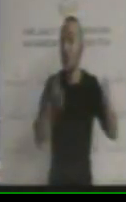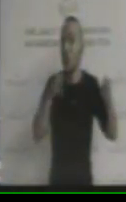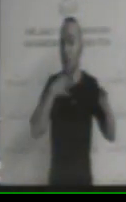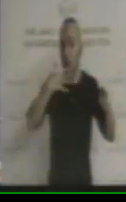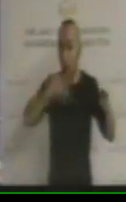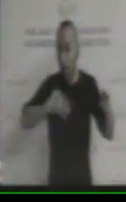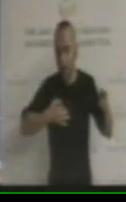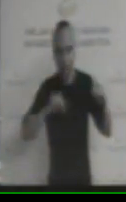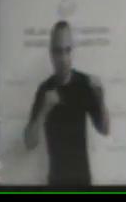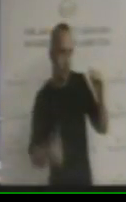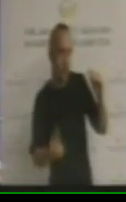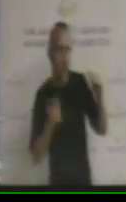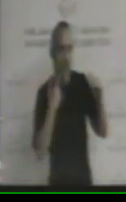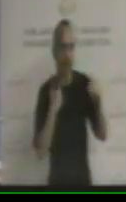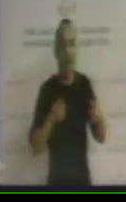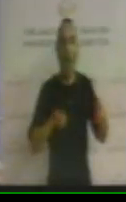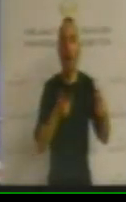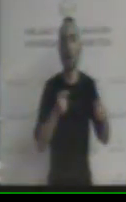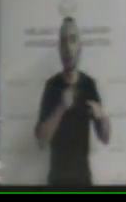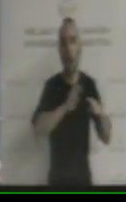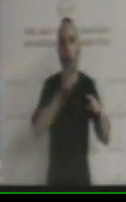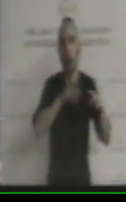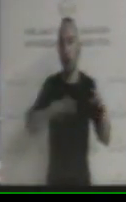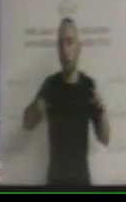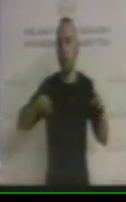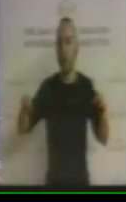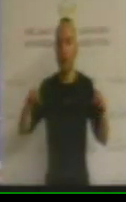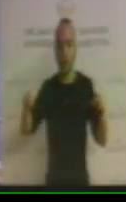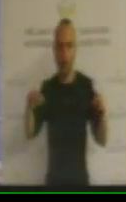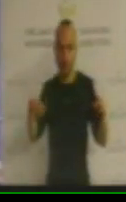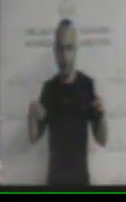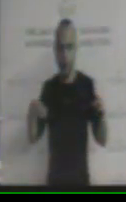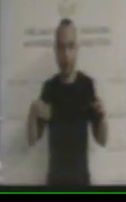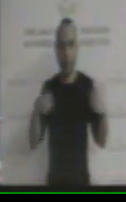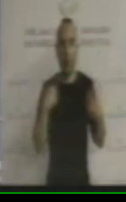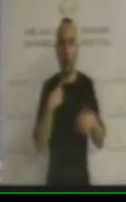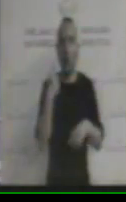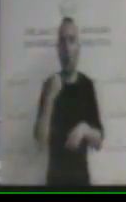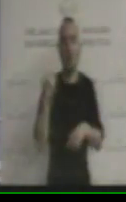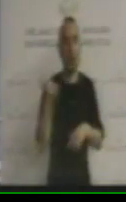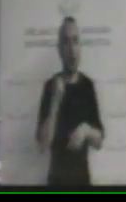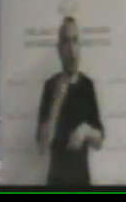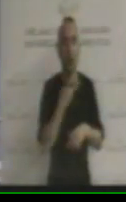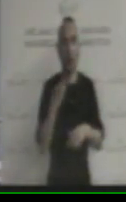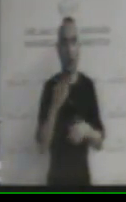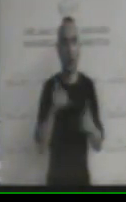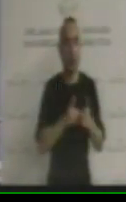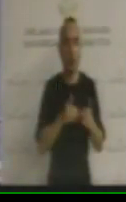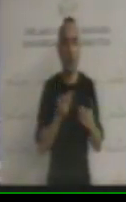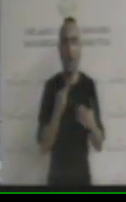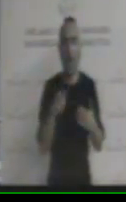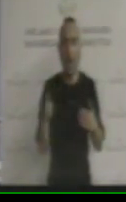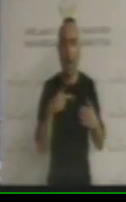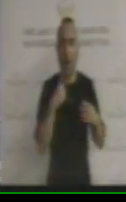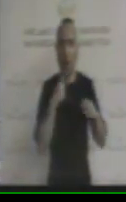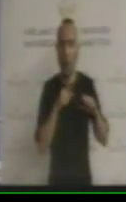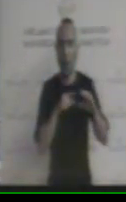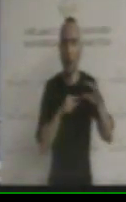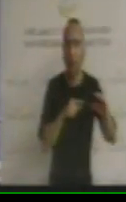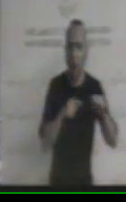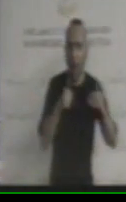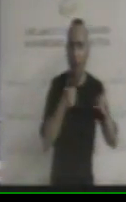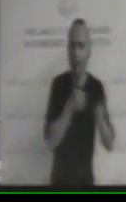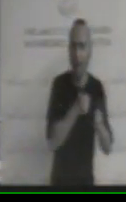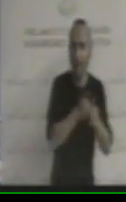El gasto se ha derivado a otras partidas y se descomprometieron 1.200.000 euros de la asistencia de menores en